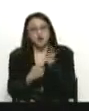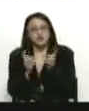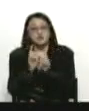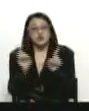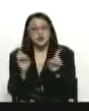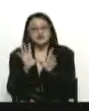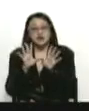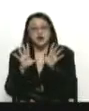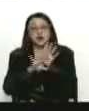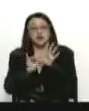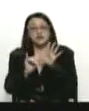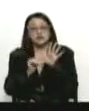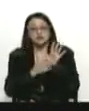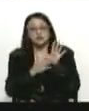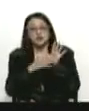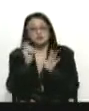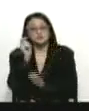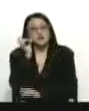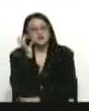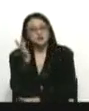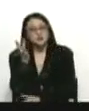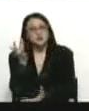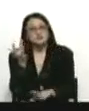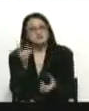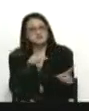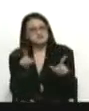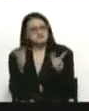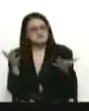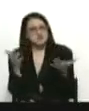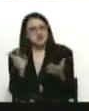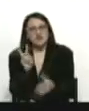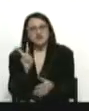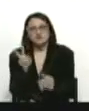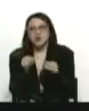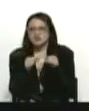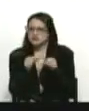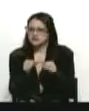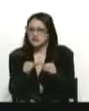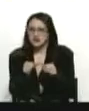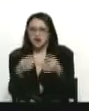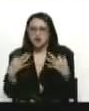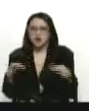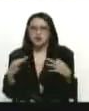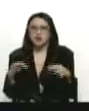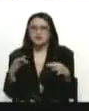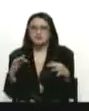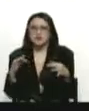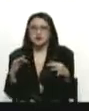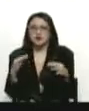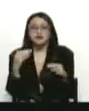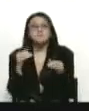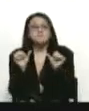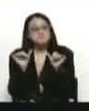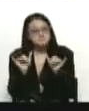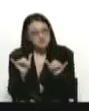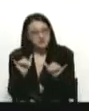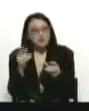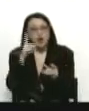constitución bolivariana, y listo, y el país está, mira, siguiendo su curso. Lo mismo pasará en el